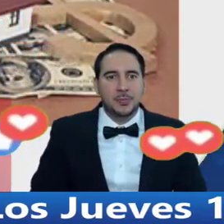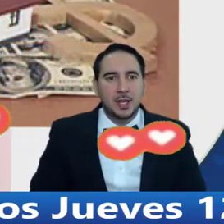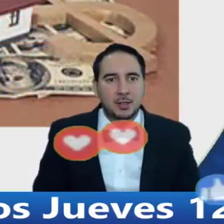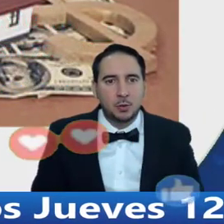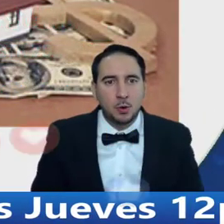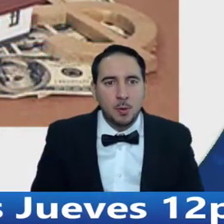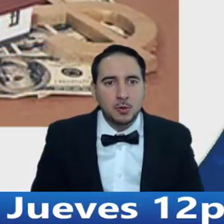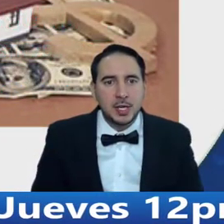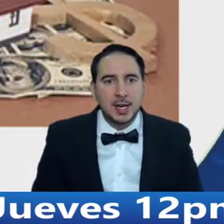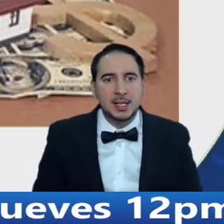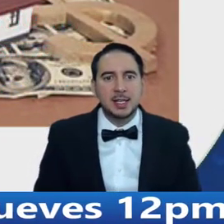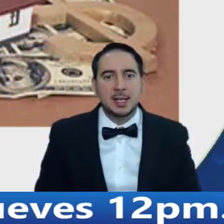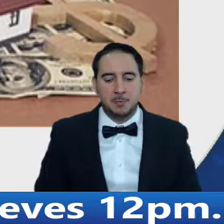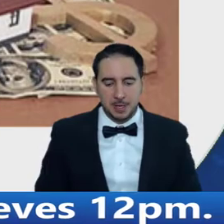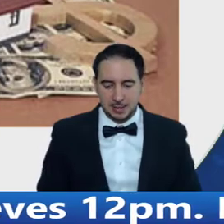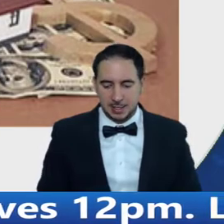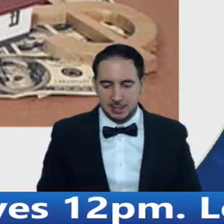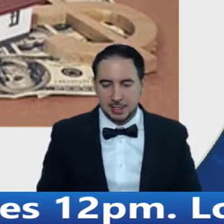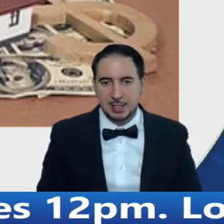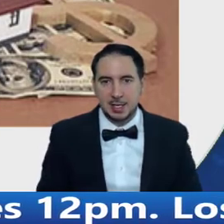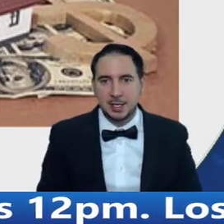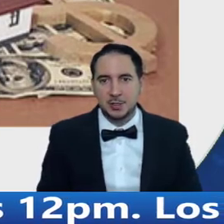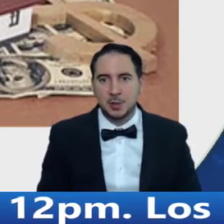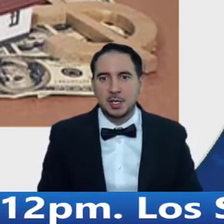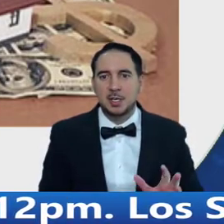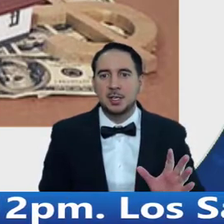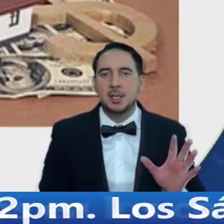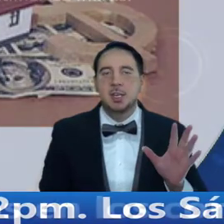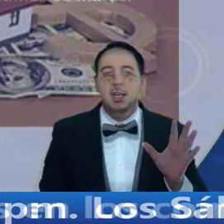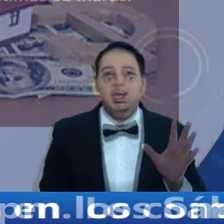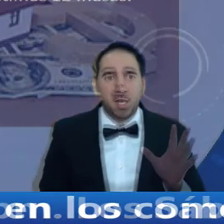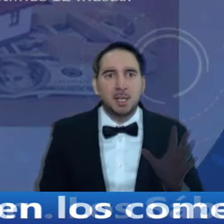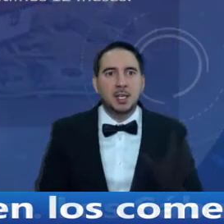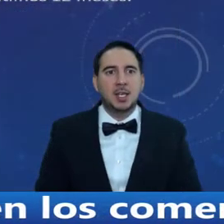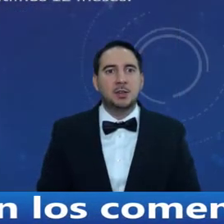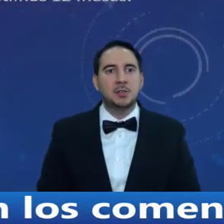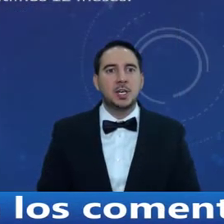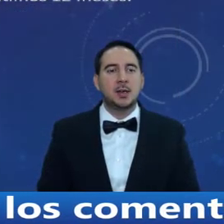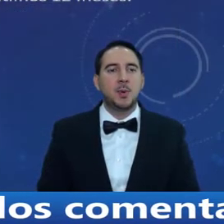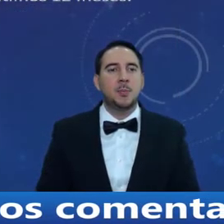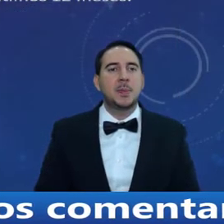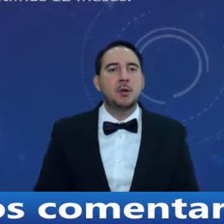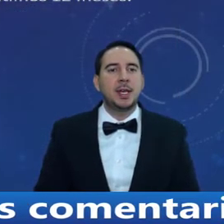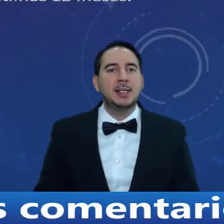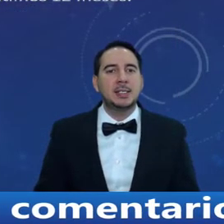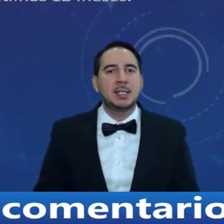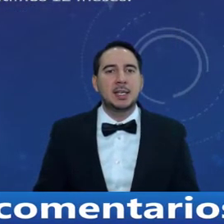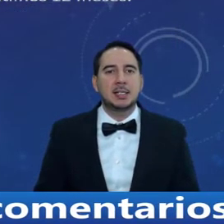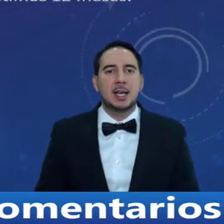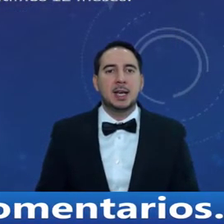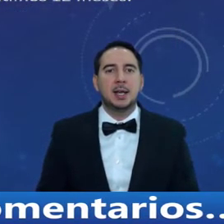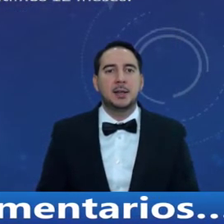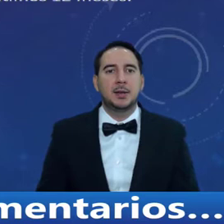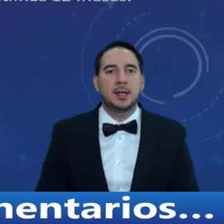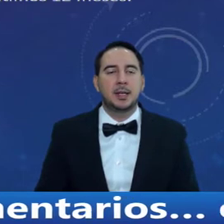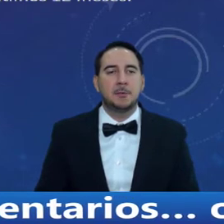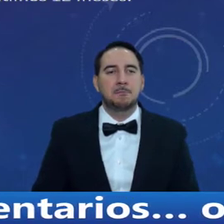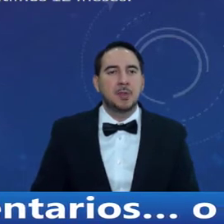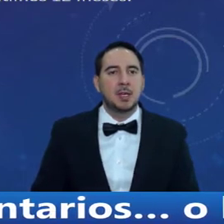Bueno, esto, ¿cómo ser real estate en Las Vegas? Ese es el inicio y entonces, bueno, primero, ¿qué necesitas